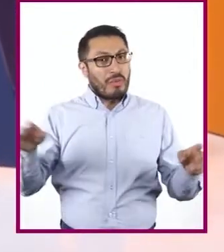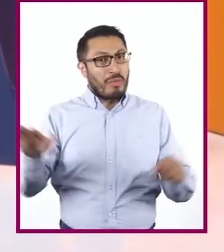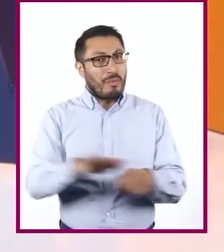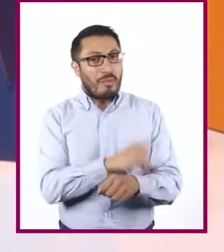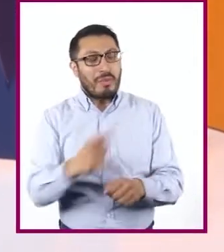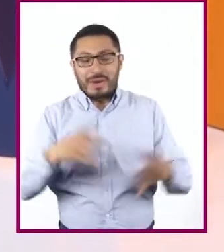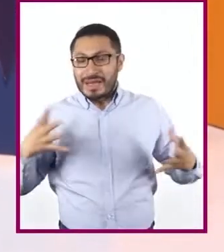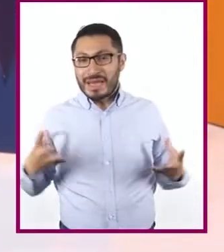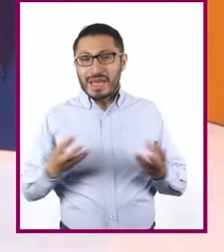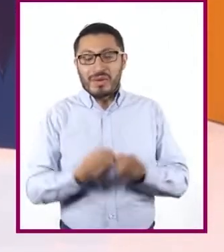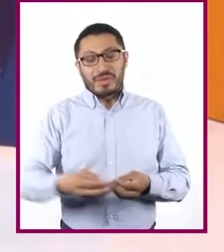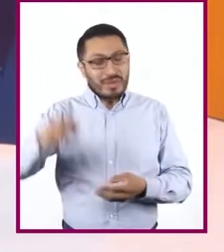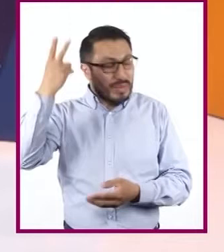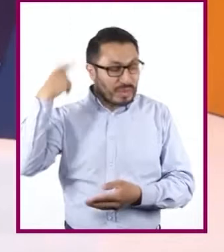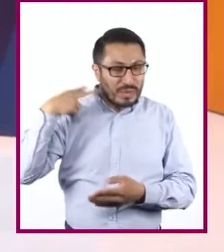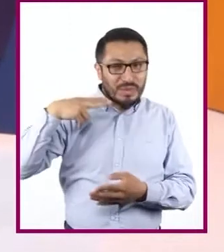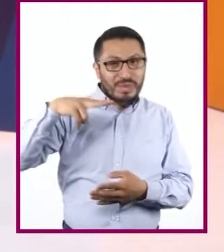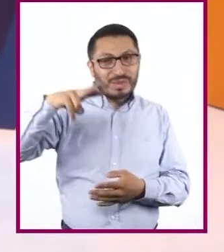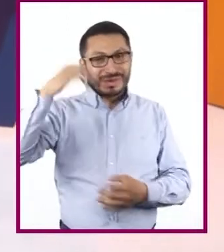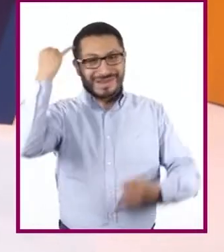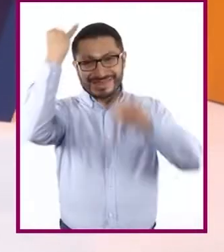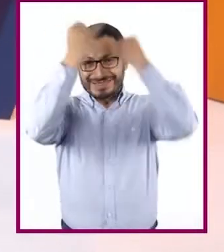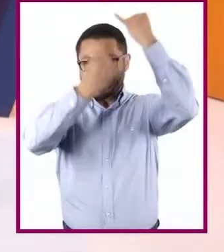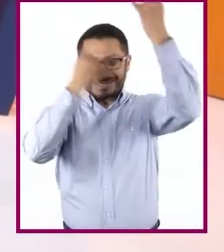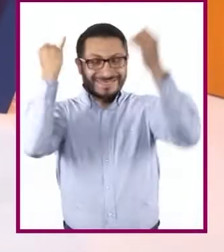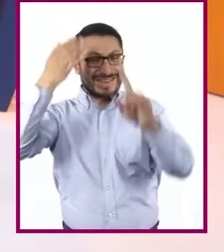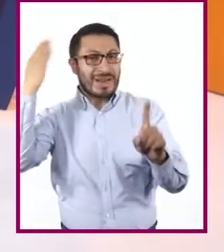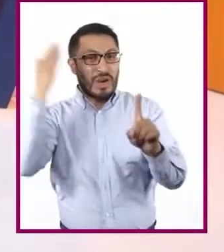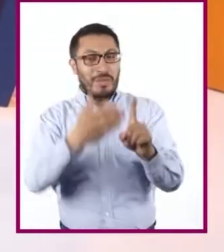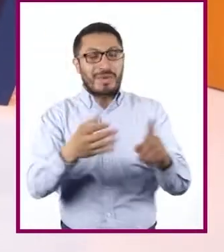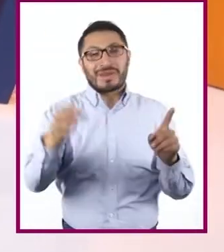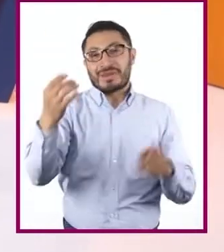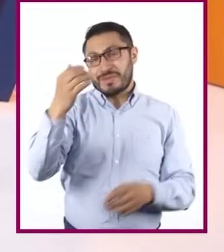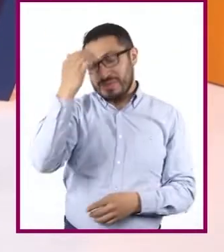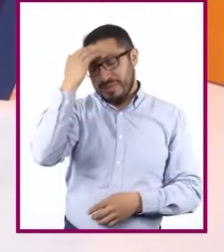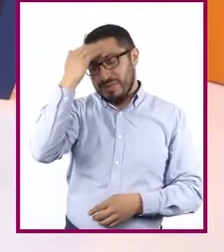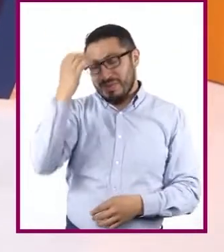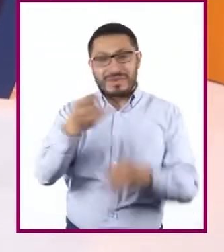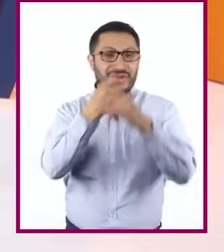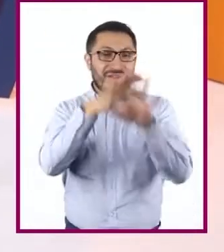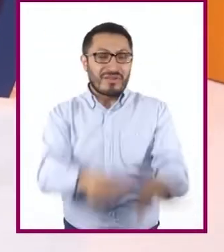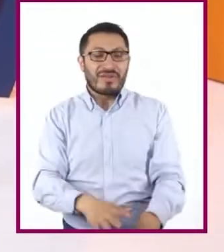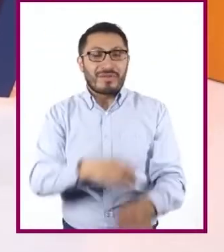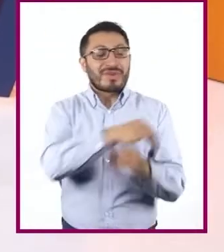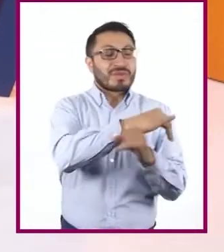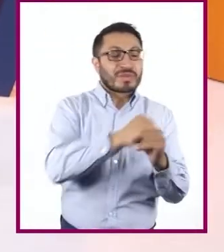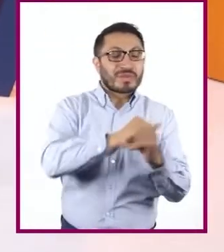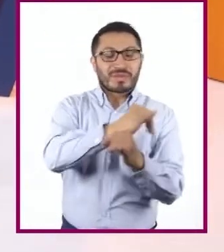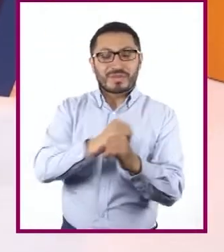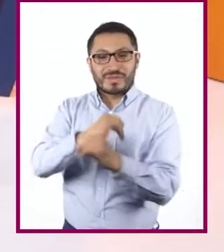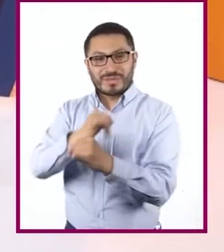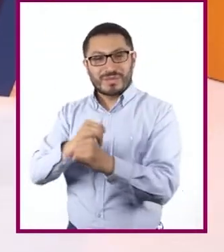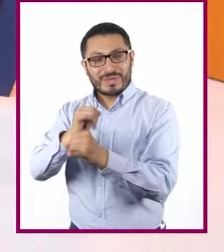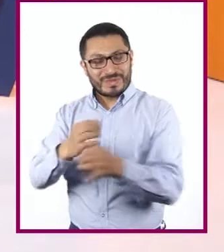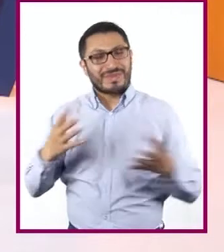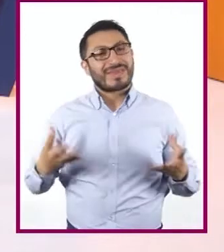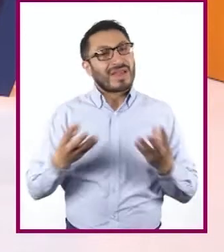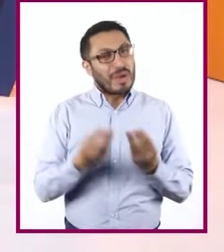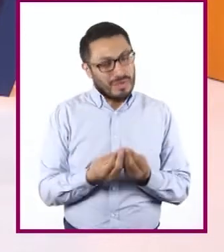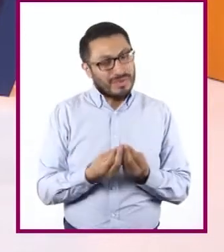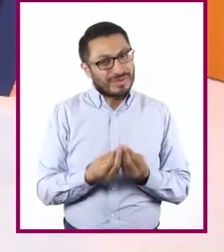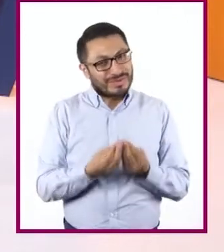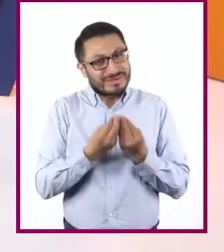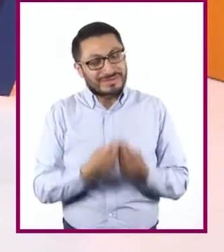en búsqueda de enunciados que nos permitan ampliar la información de nuestras investigaciones. Claro,